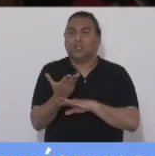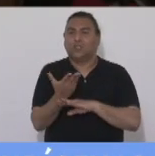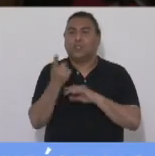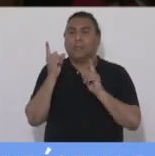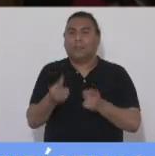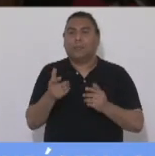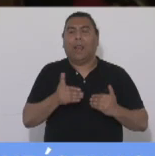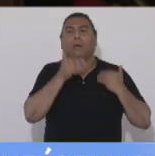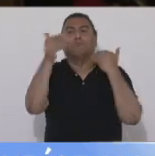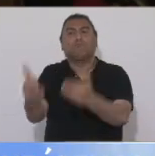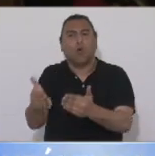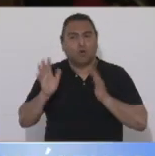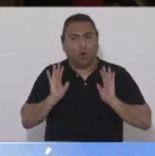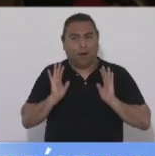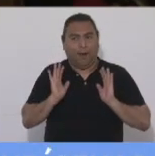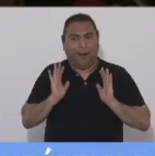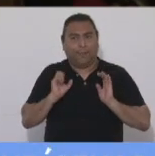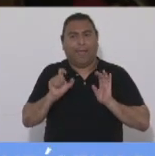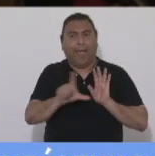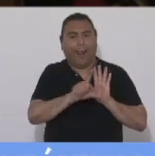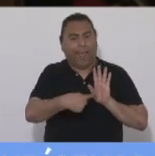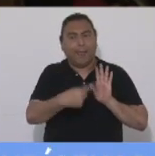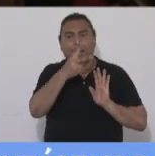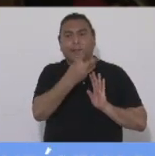prórroga de la ley